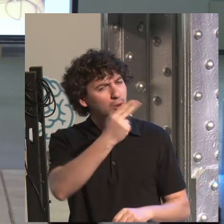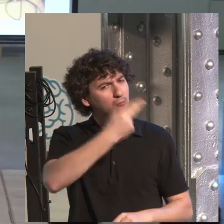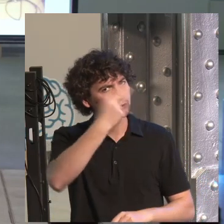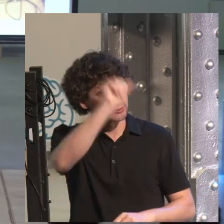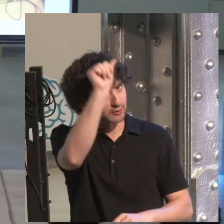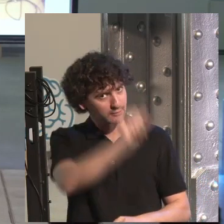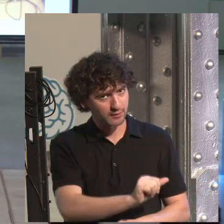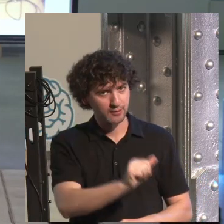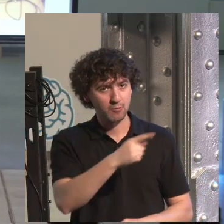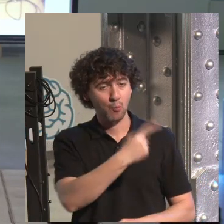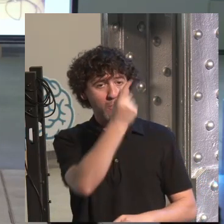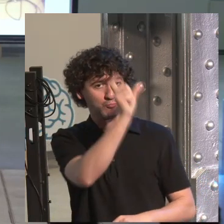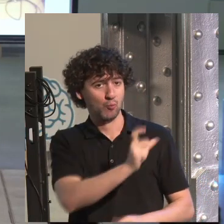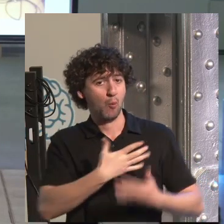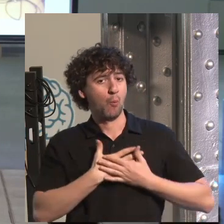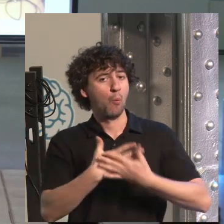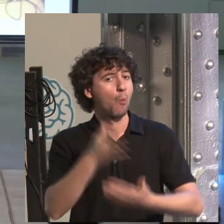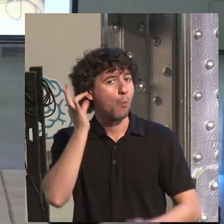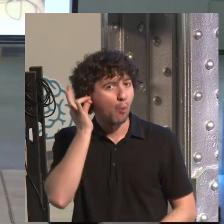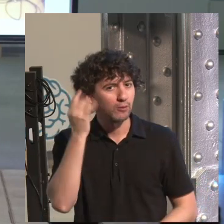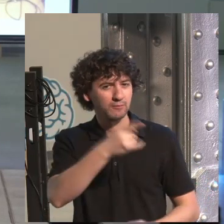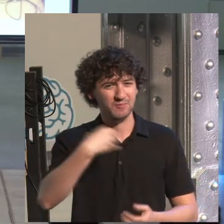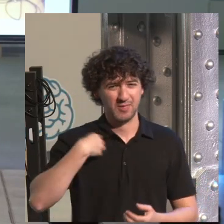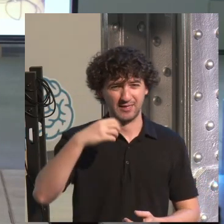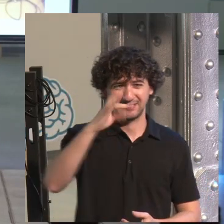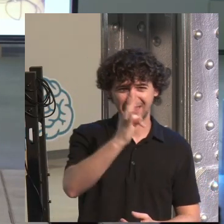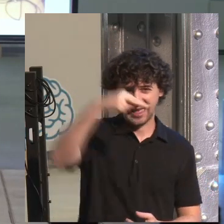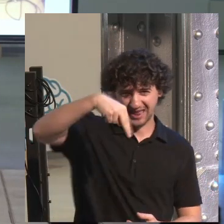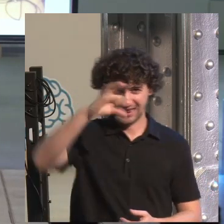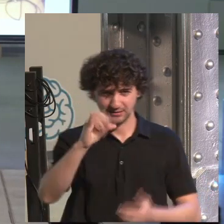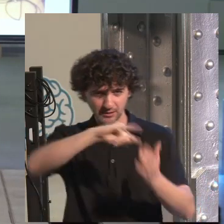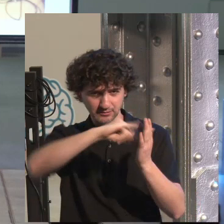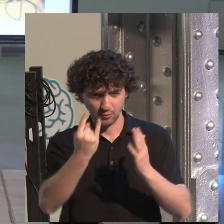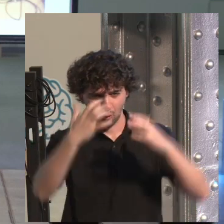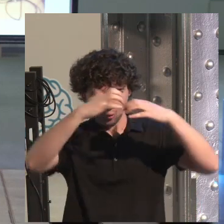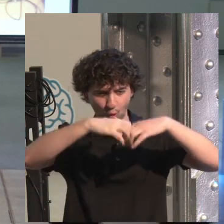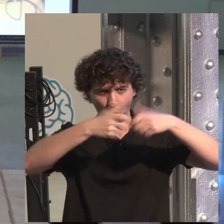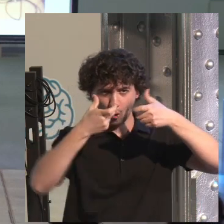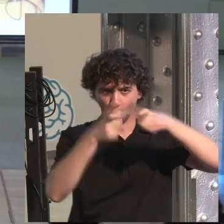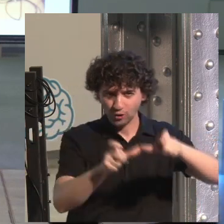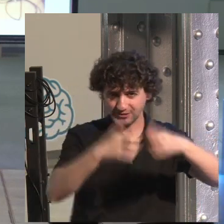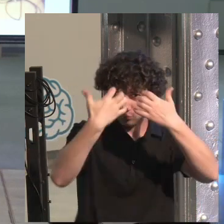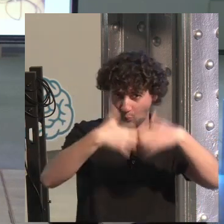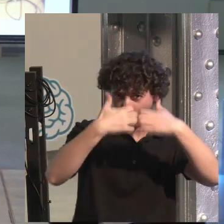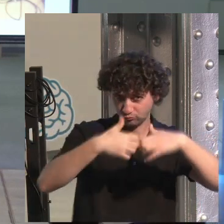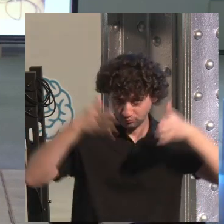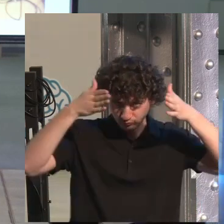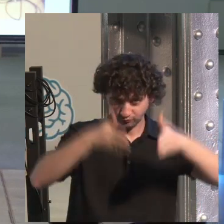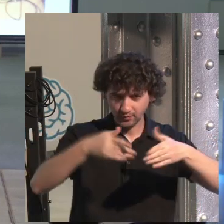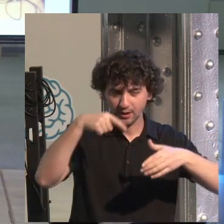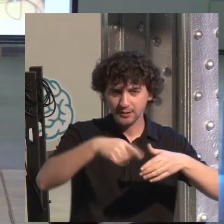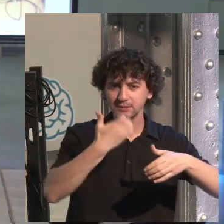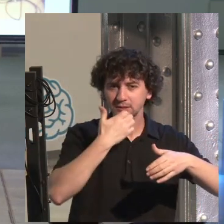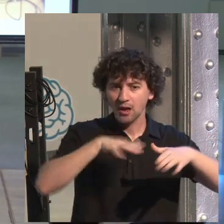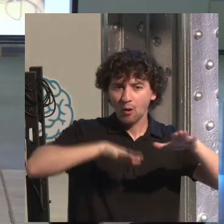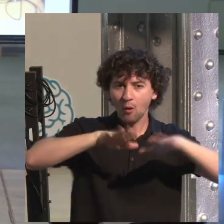esta voluntaria le van a poner el sistema de TMS en el córtex motor. Entonces, según se va